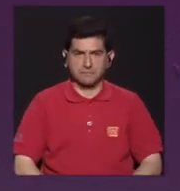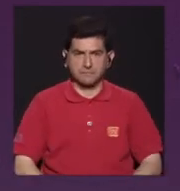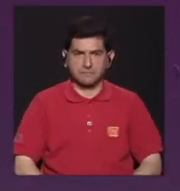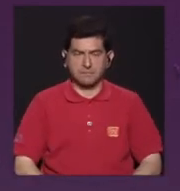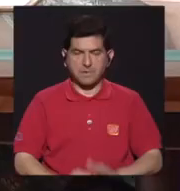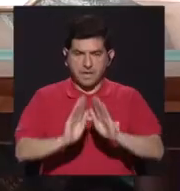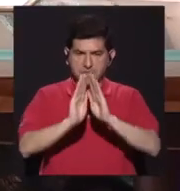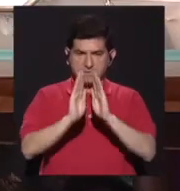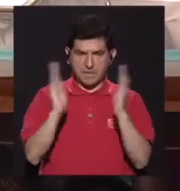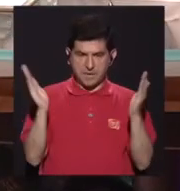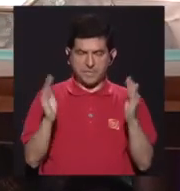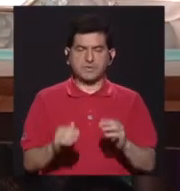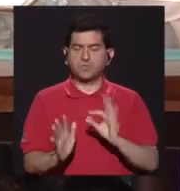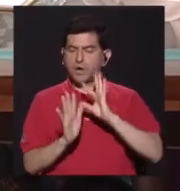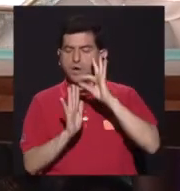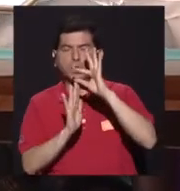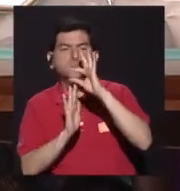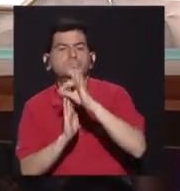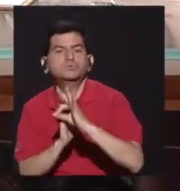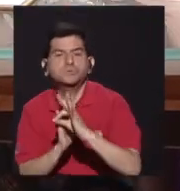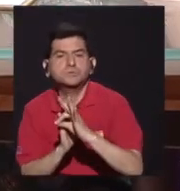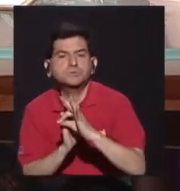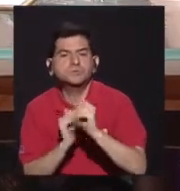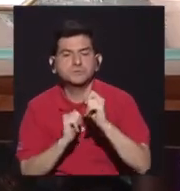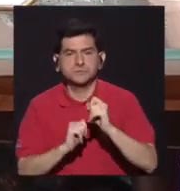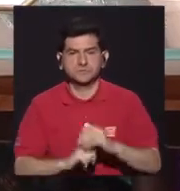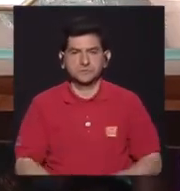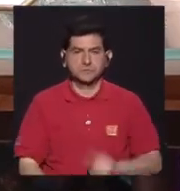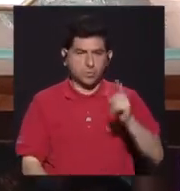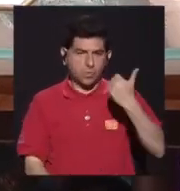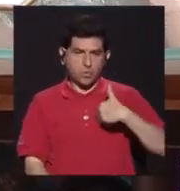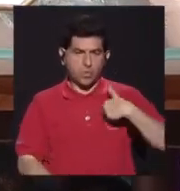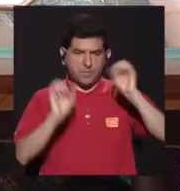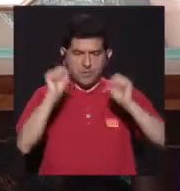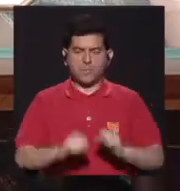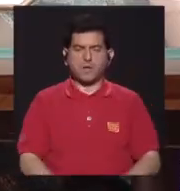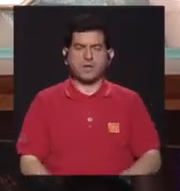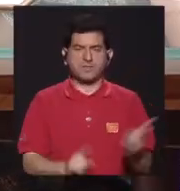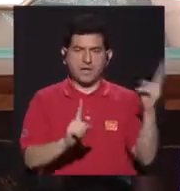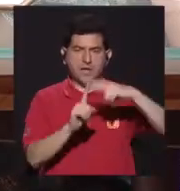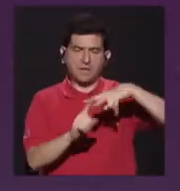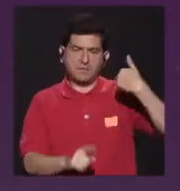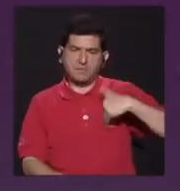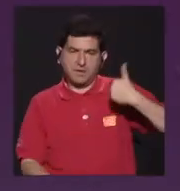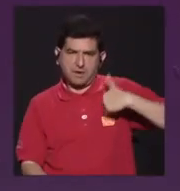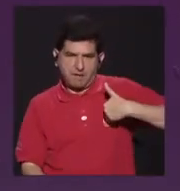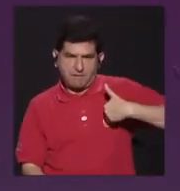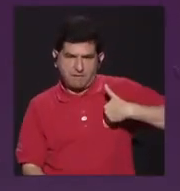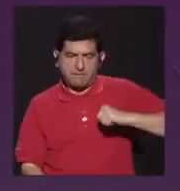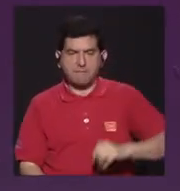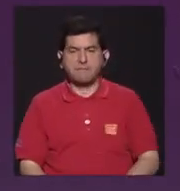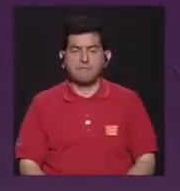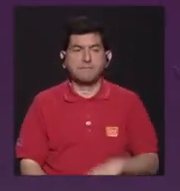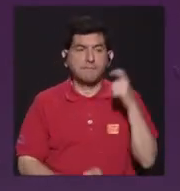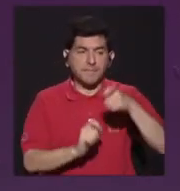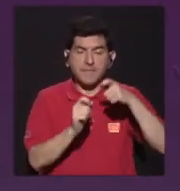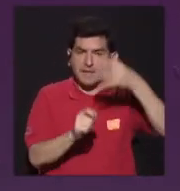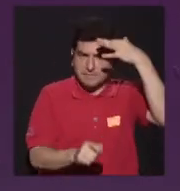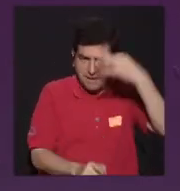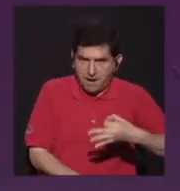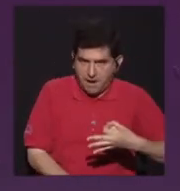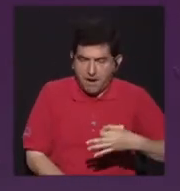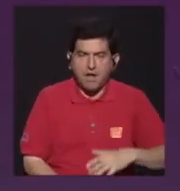Abriendo el abanico de posibilidades que un hombre puede ejercer su masculinidad. Y puntualmente creo